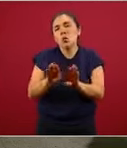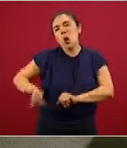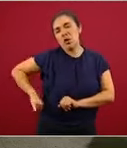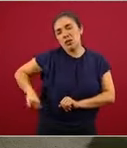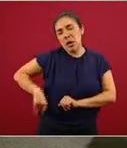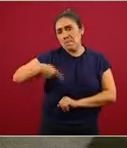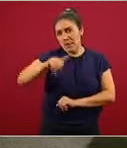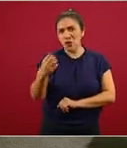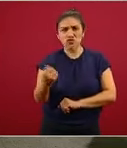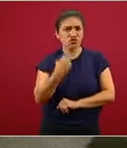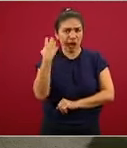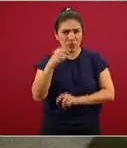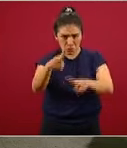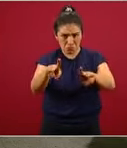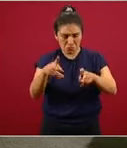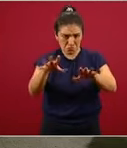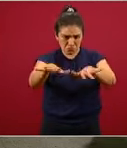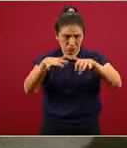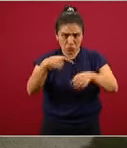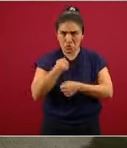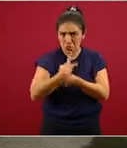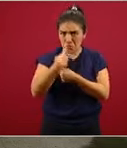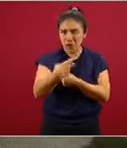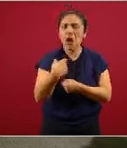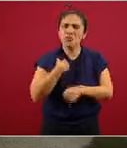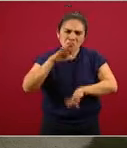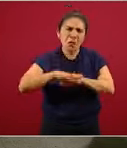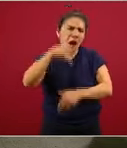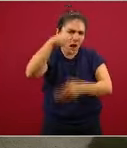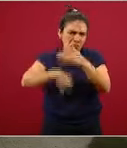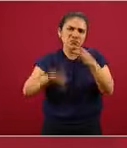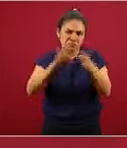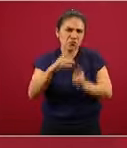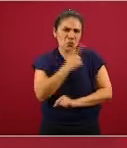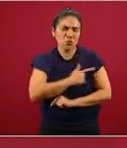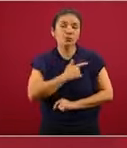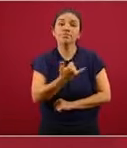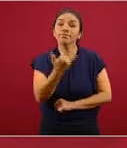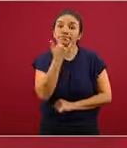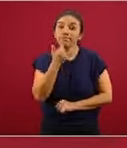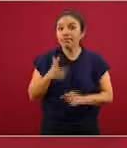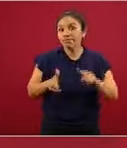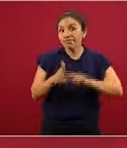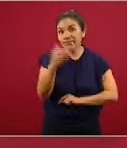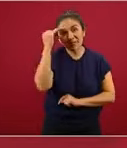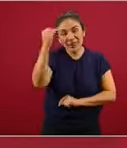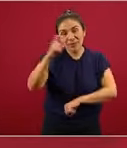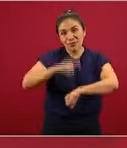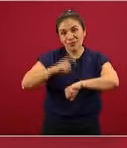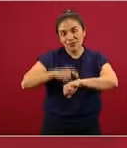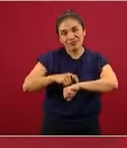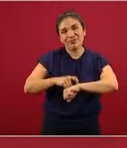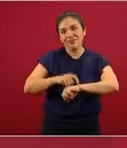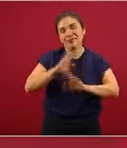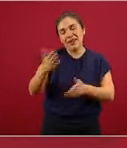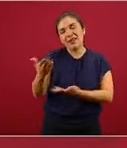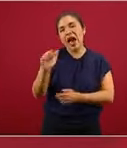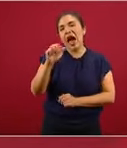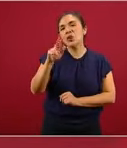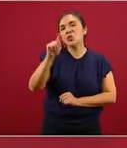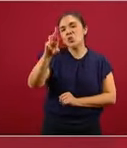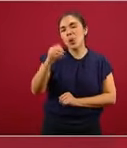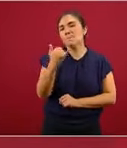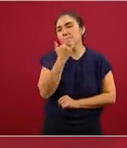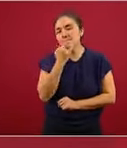en un seminario que me invite, con mucho gusto podemos entrar a detalle. Muchas gracias. Son las 20 horas, ya no dio tiempo de darle la palabra a Arturo Contreras de pie de